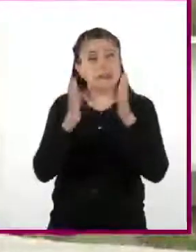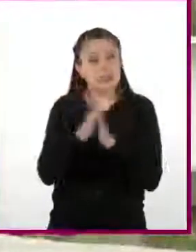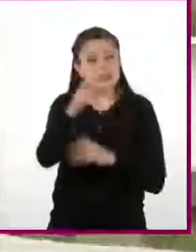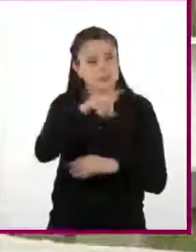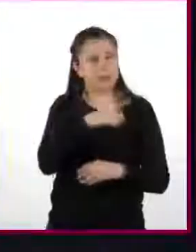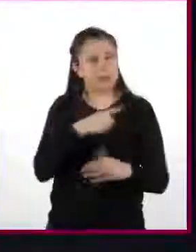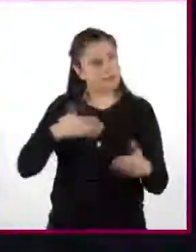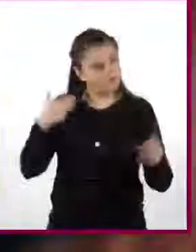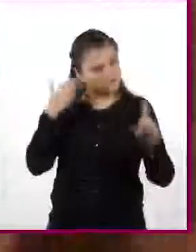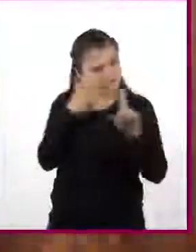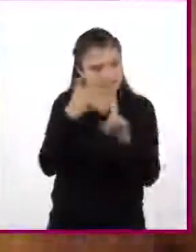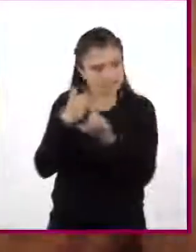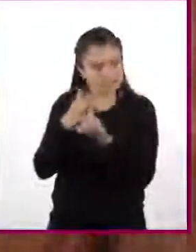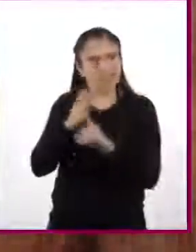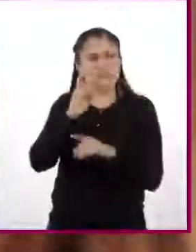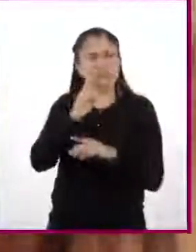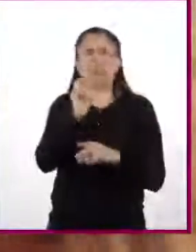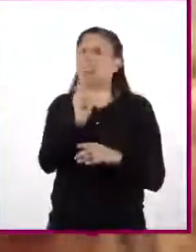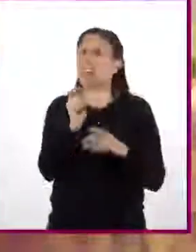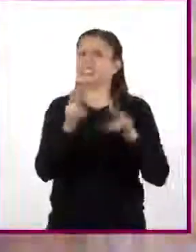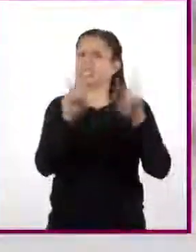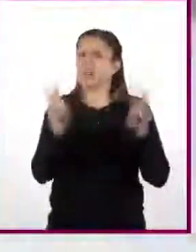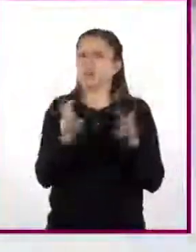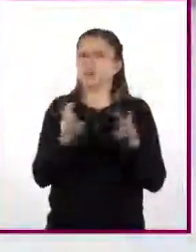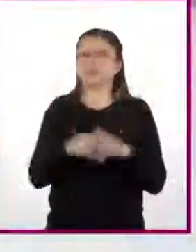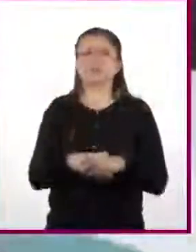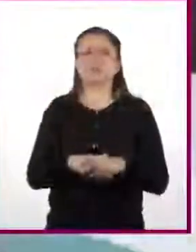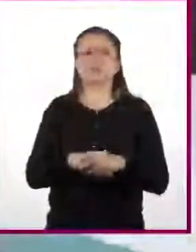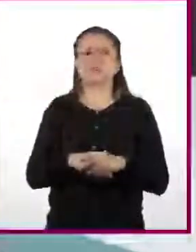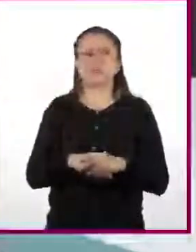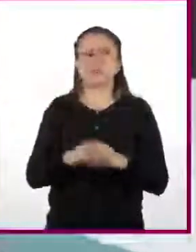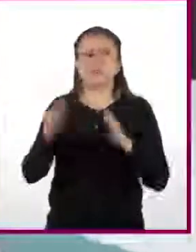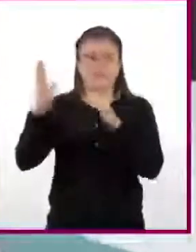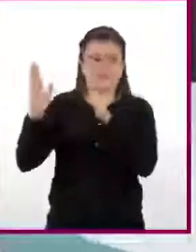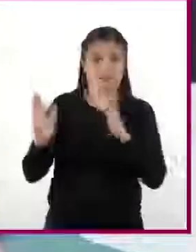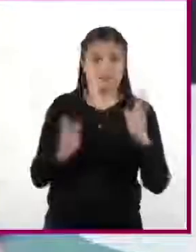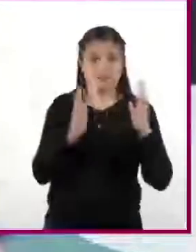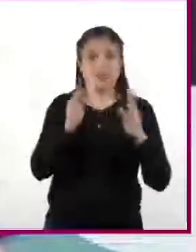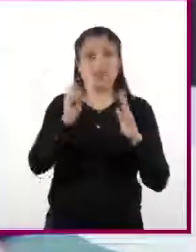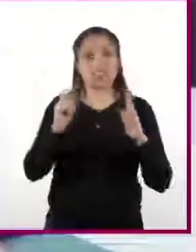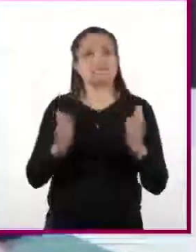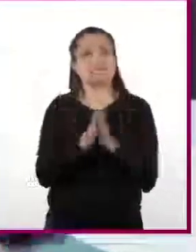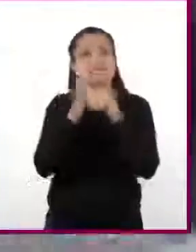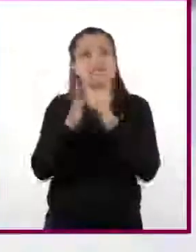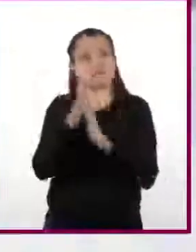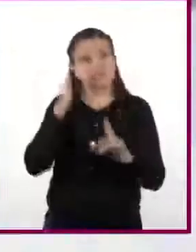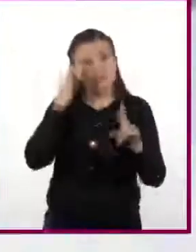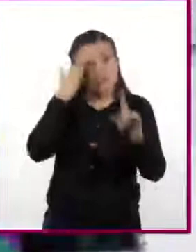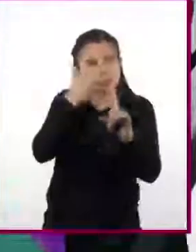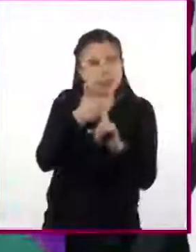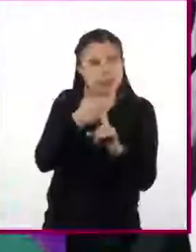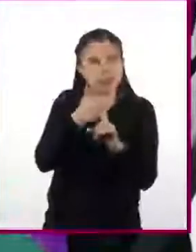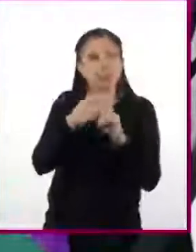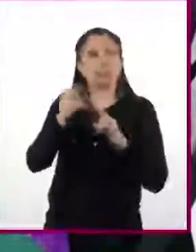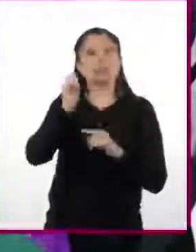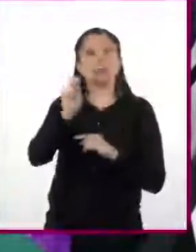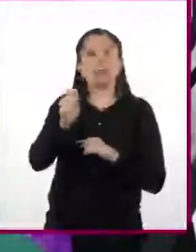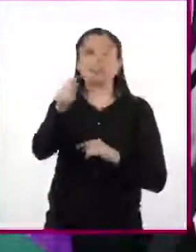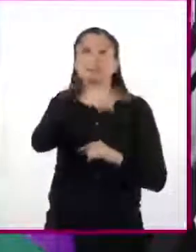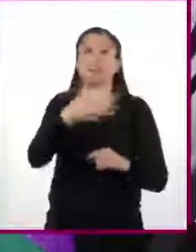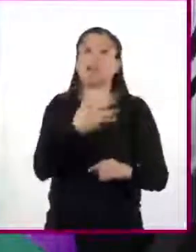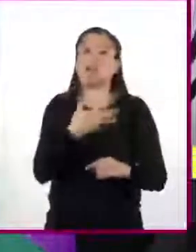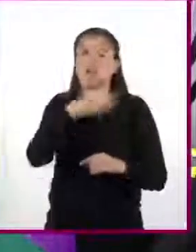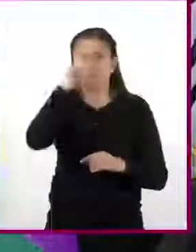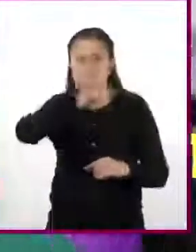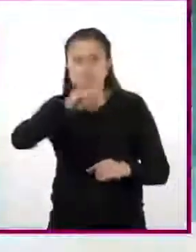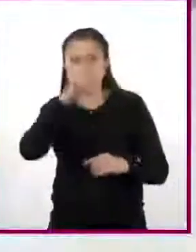manera directa. Veamos más acerca de esto. Las siguientes son modalidades de participación directa, que contemplan una consulta a